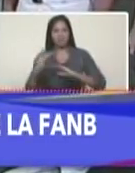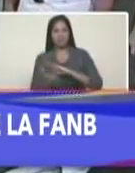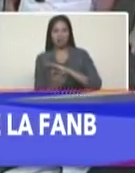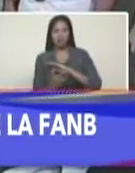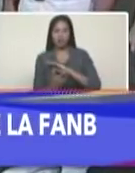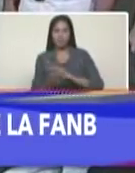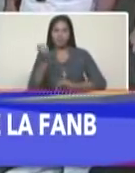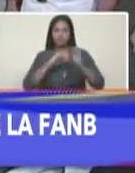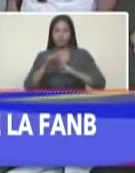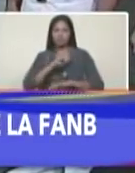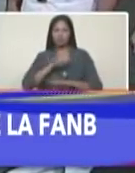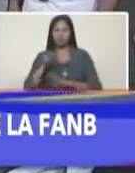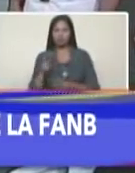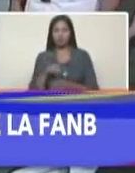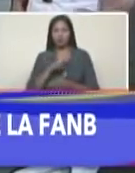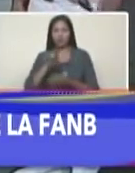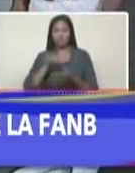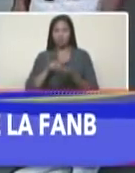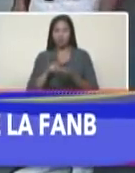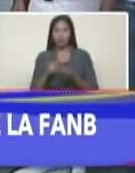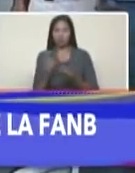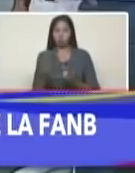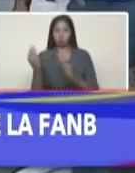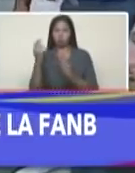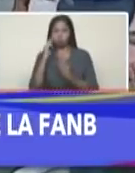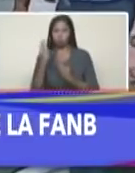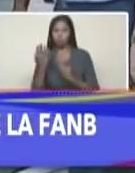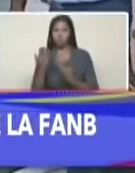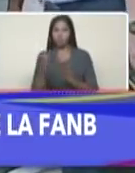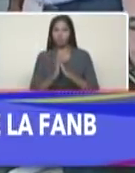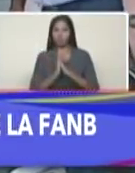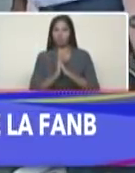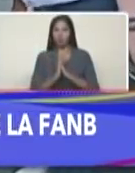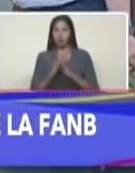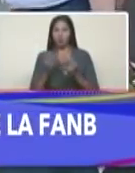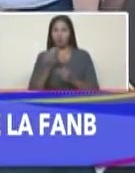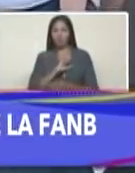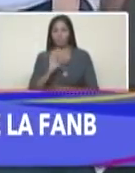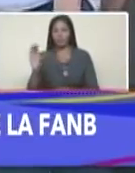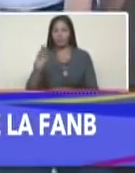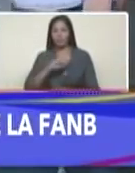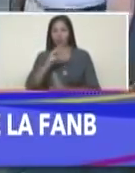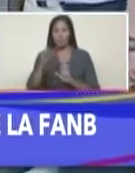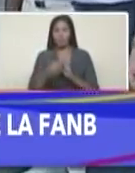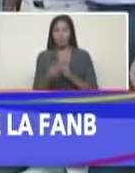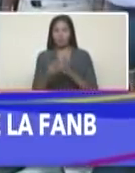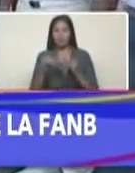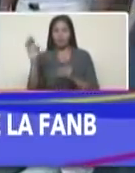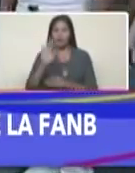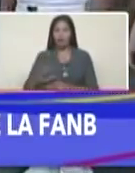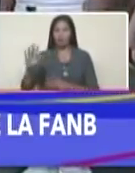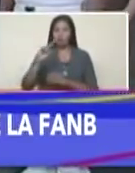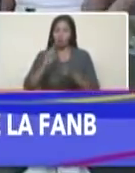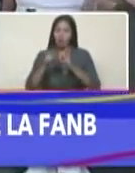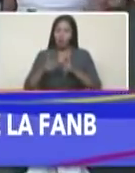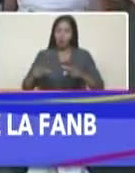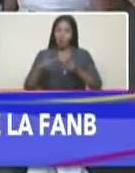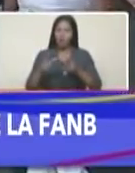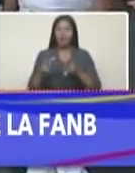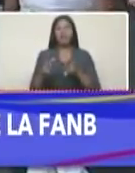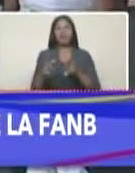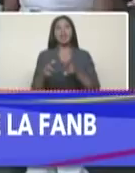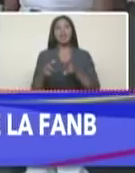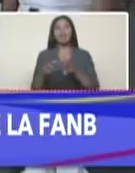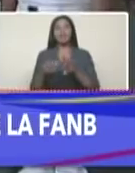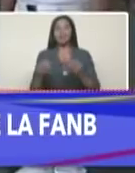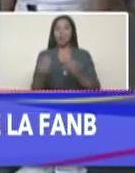la defensa nacional. Por favor, General en Jefe, vamos a mostrarle a nuestra patria entera algunos de los módulos y de los logros de